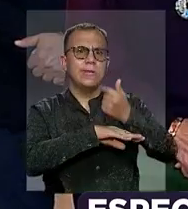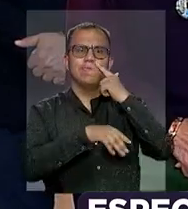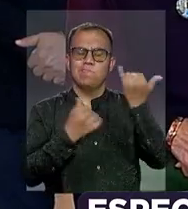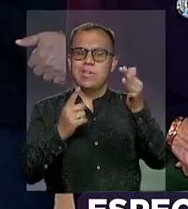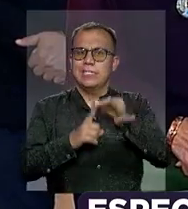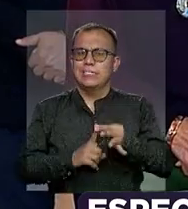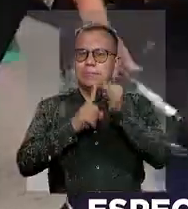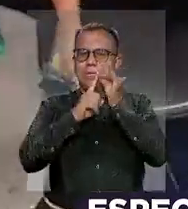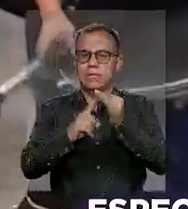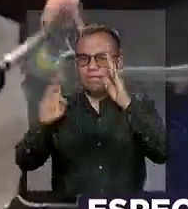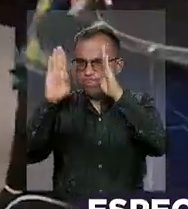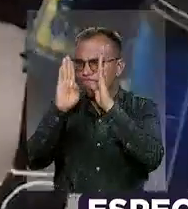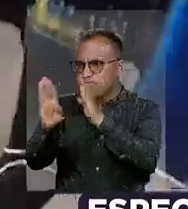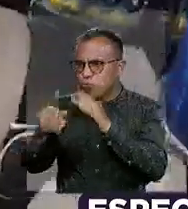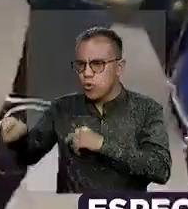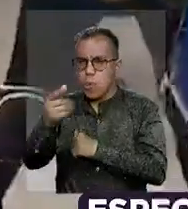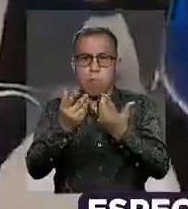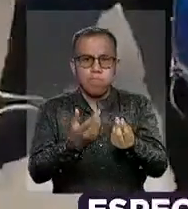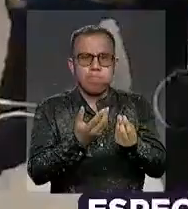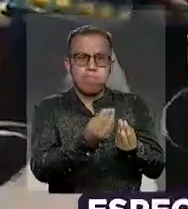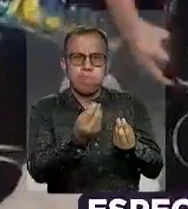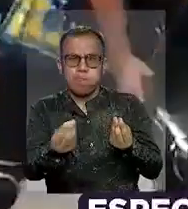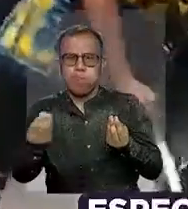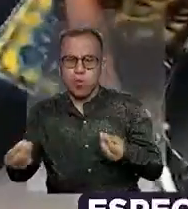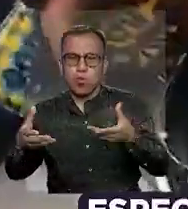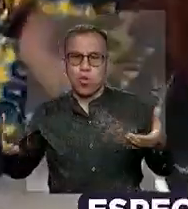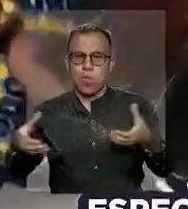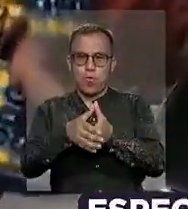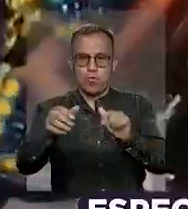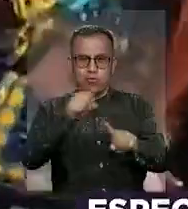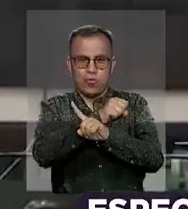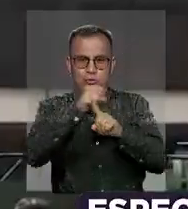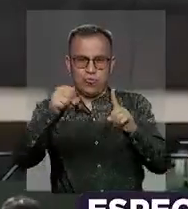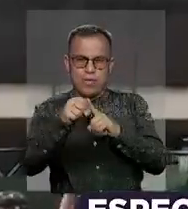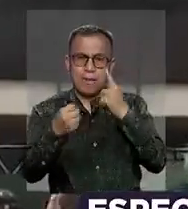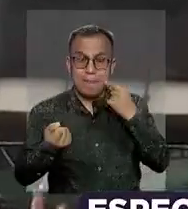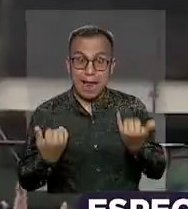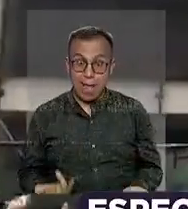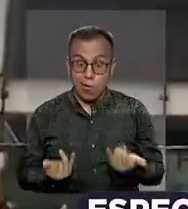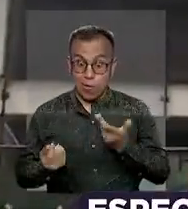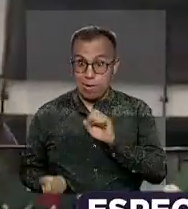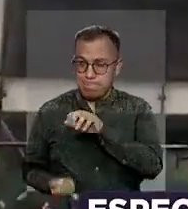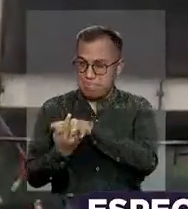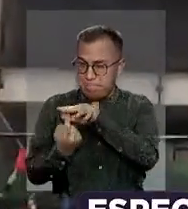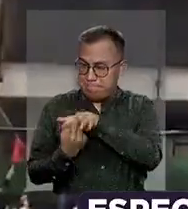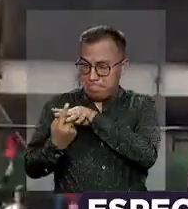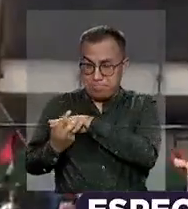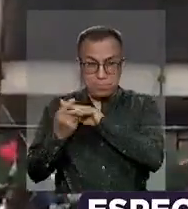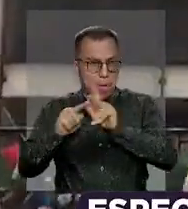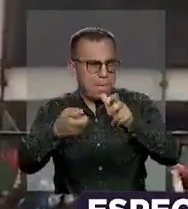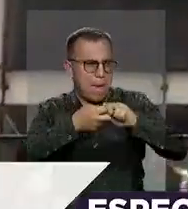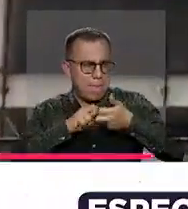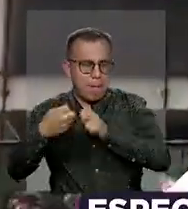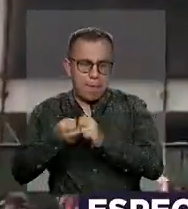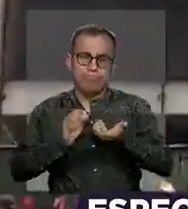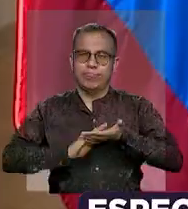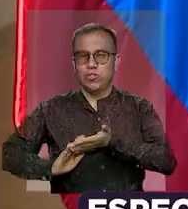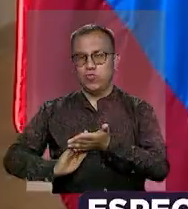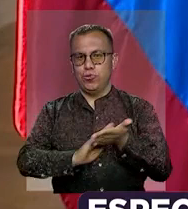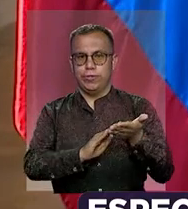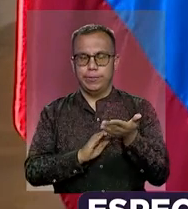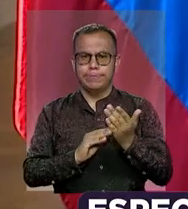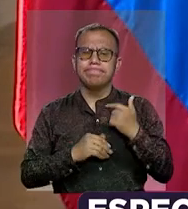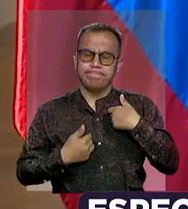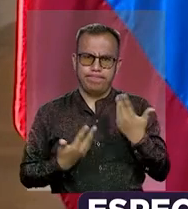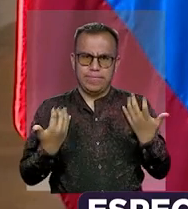especial para escuchar a todos los sectores sociales en el propósito de buscar las soluciones a los graves problemas que afronta el país.